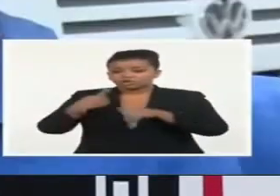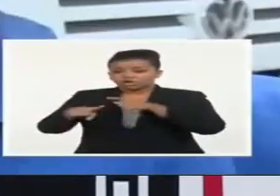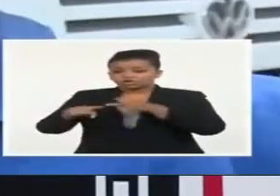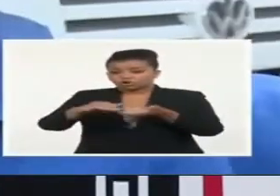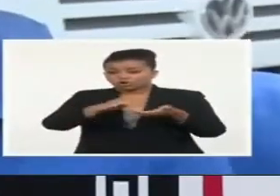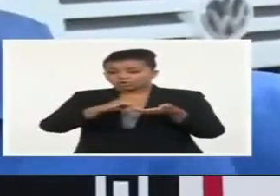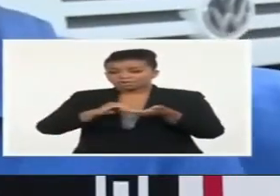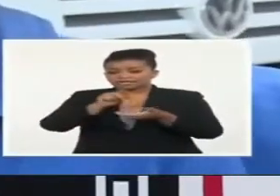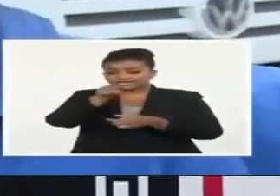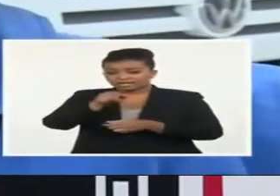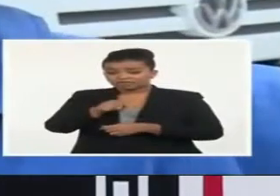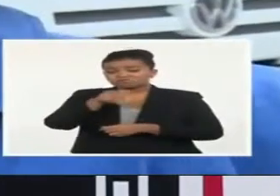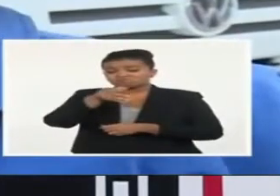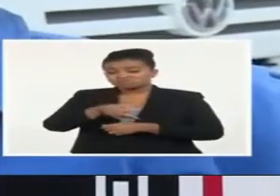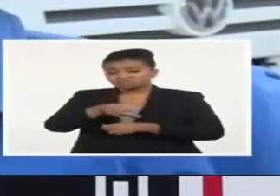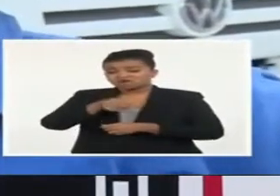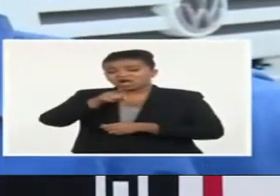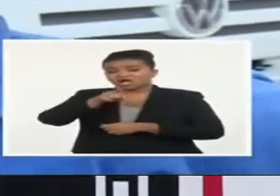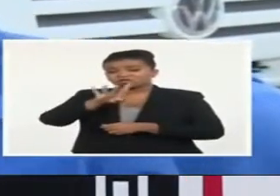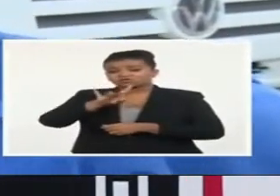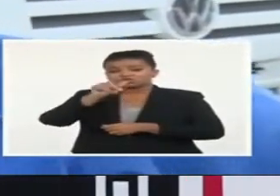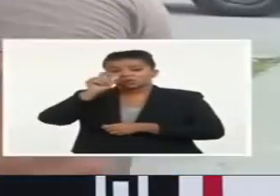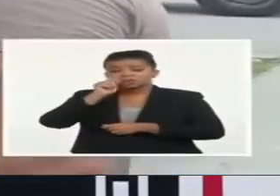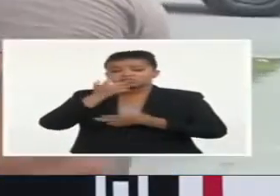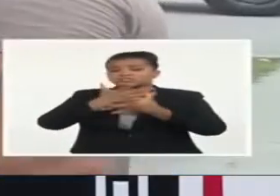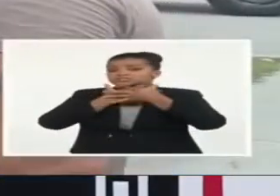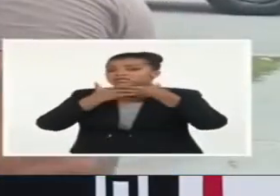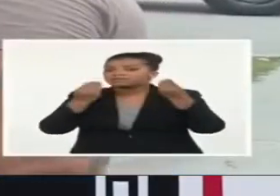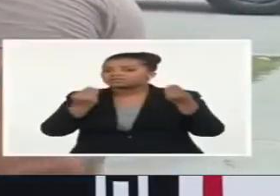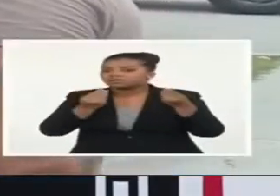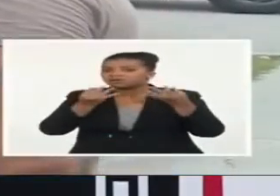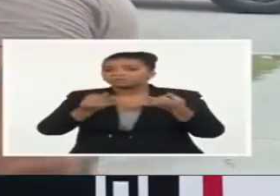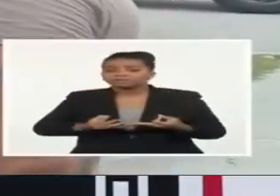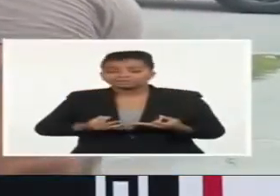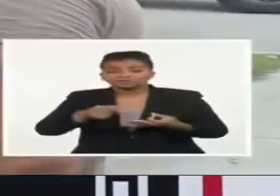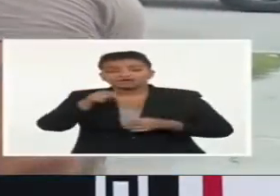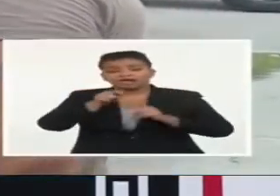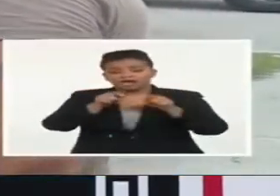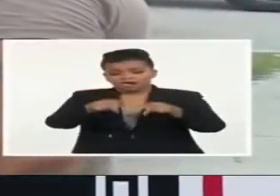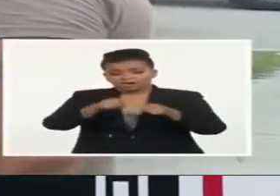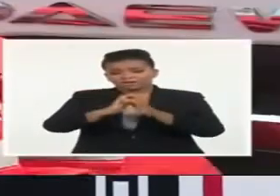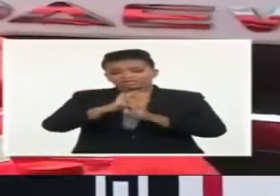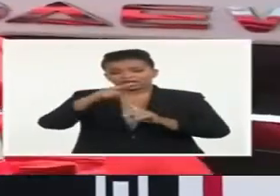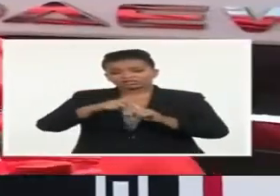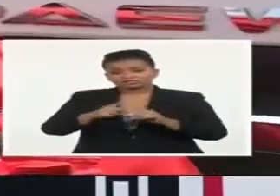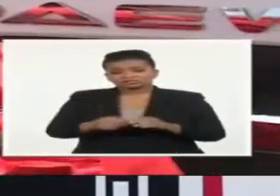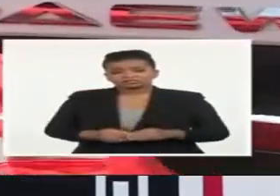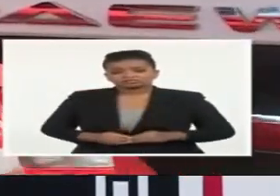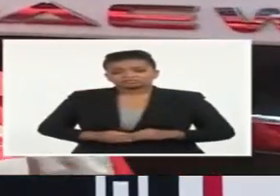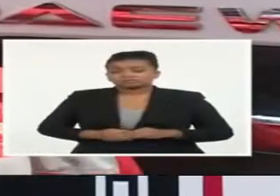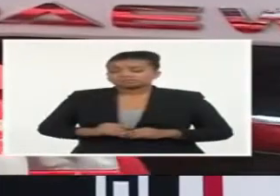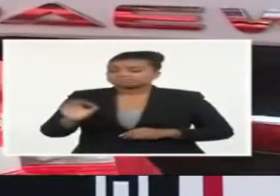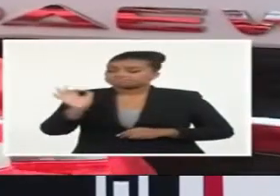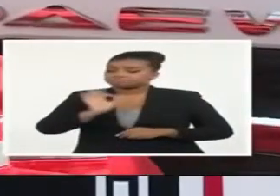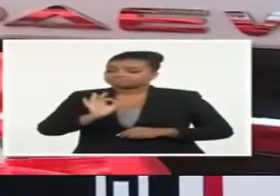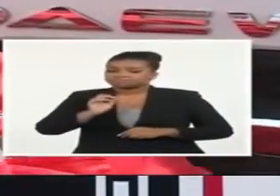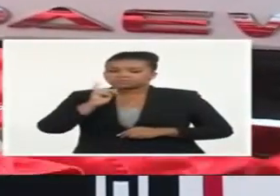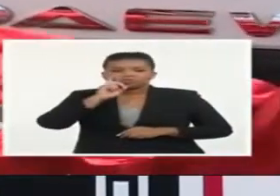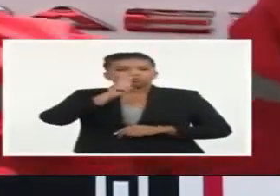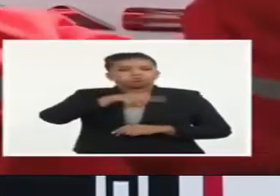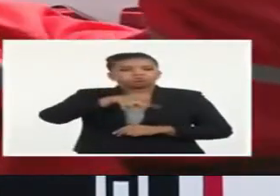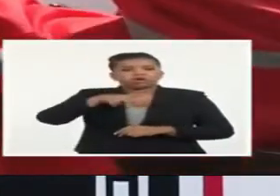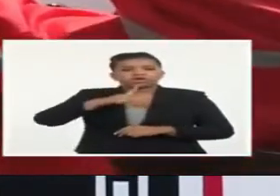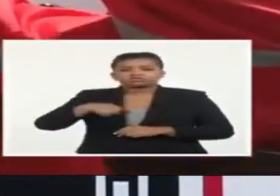billones. Oiga, que no estamos hablando de millones, estamos hablando de billones, que ese es